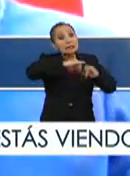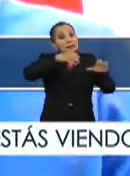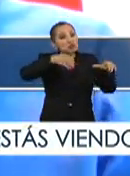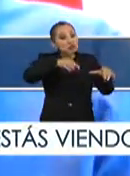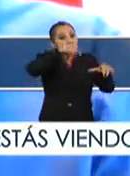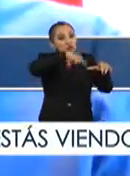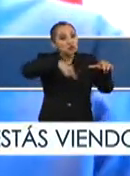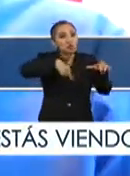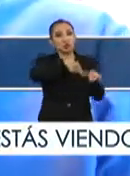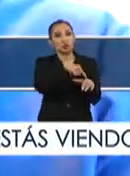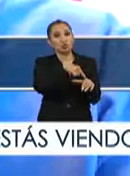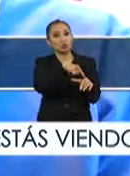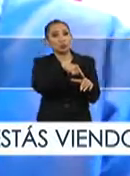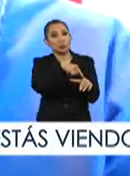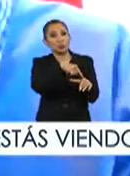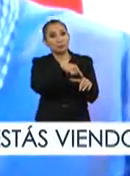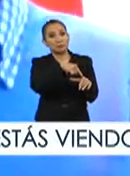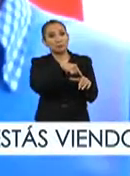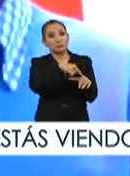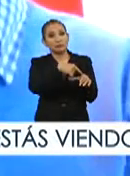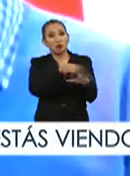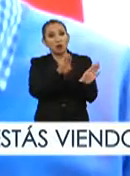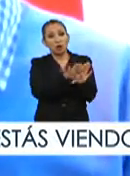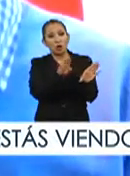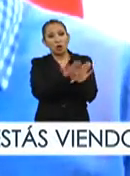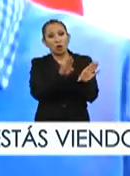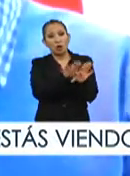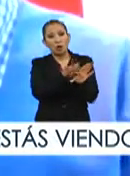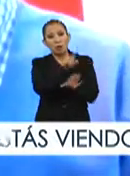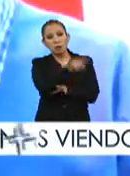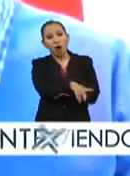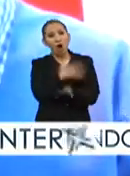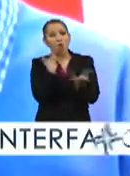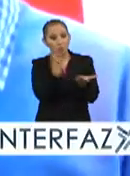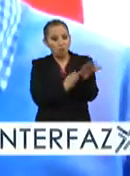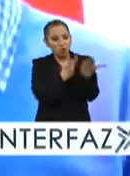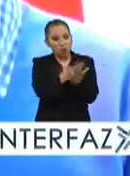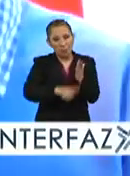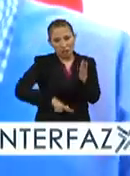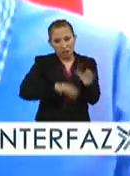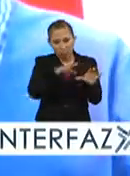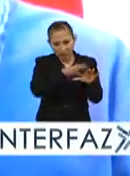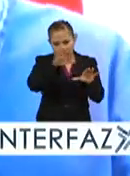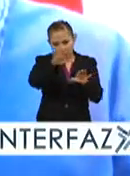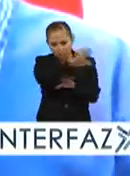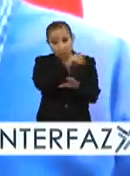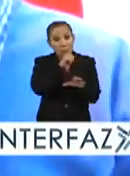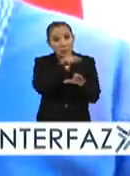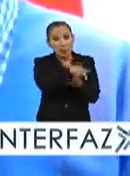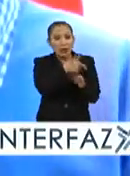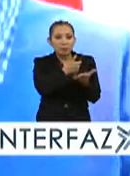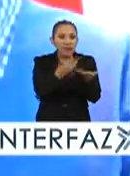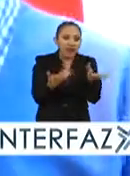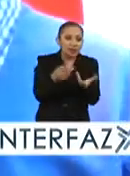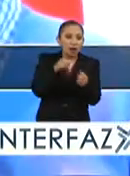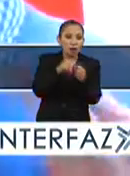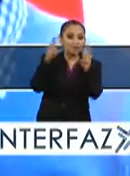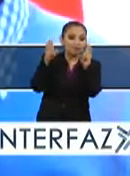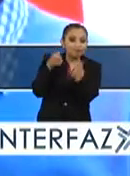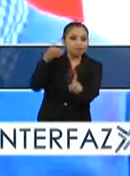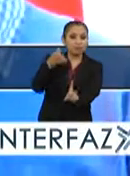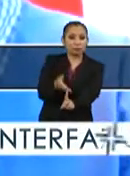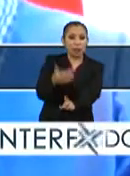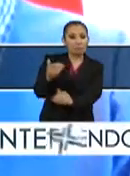institución que es un poco es política pública, pero que ha hecho mucho también en términos